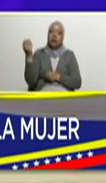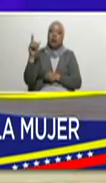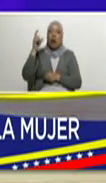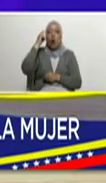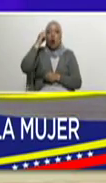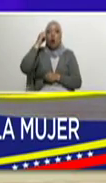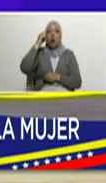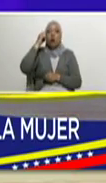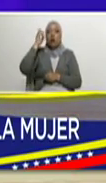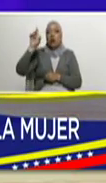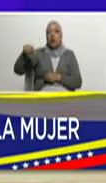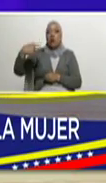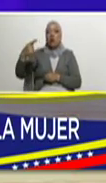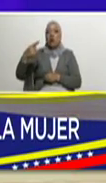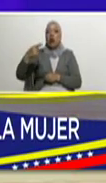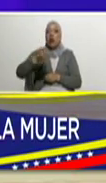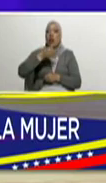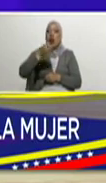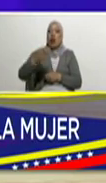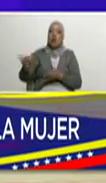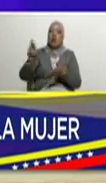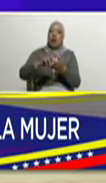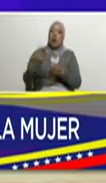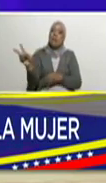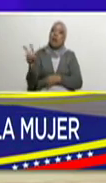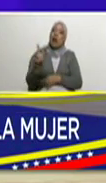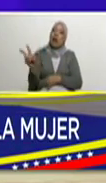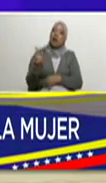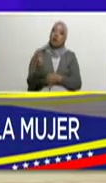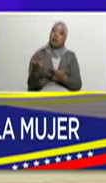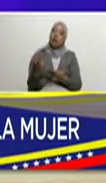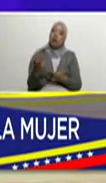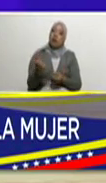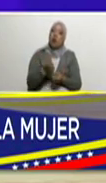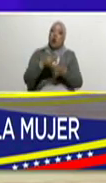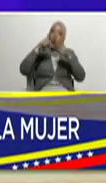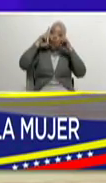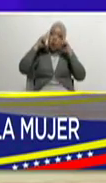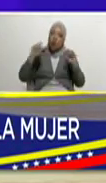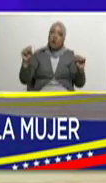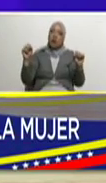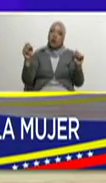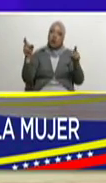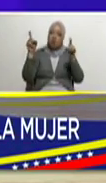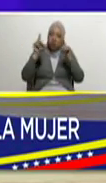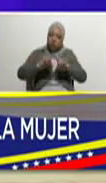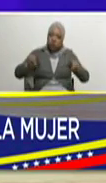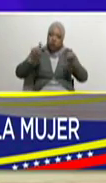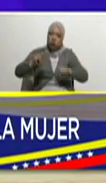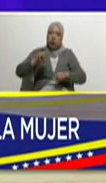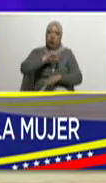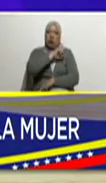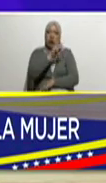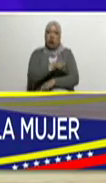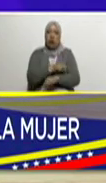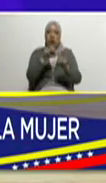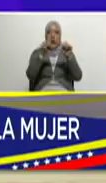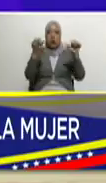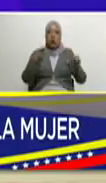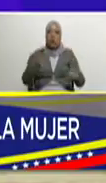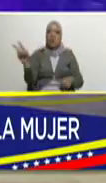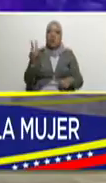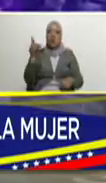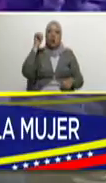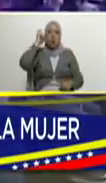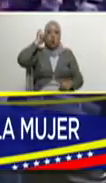día, no muy tarde, vuelvas a la patria como profesional forjada por la plataforma